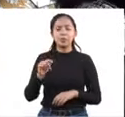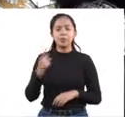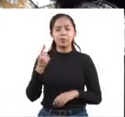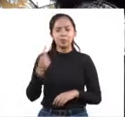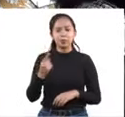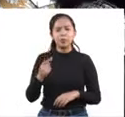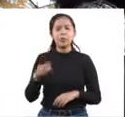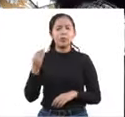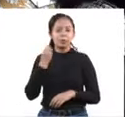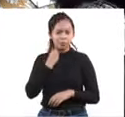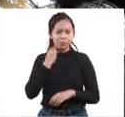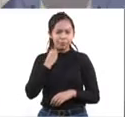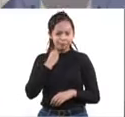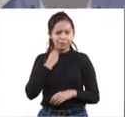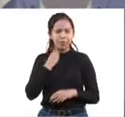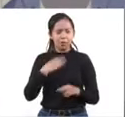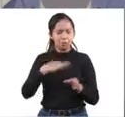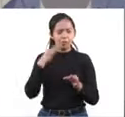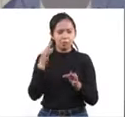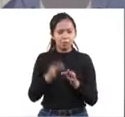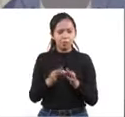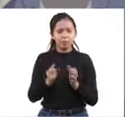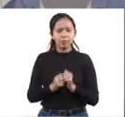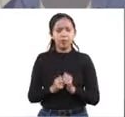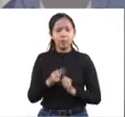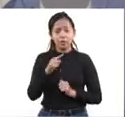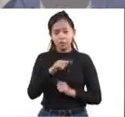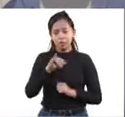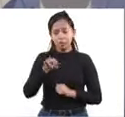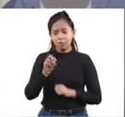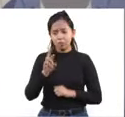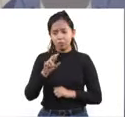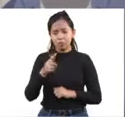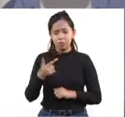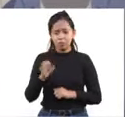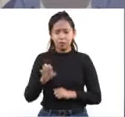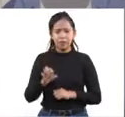California, Gold School of Law, Jorge